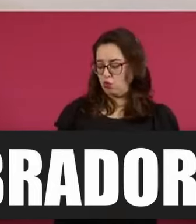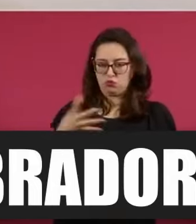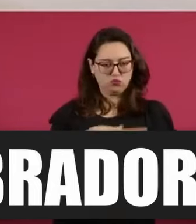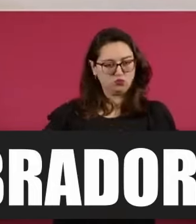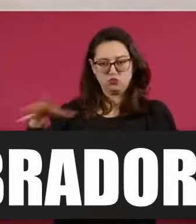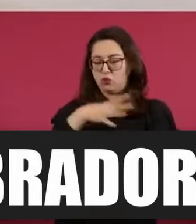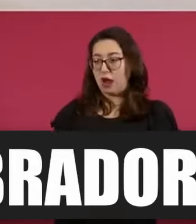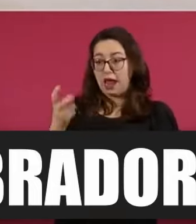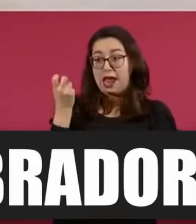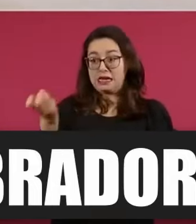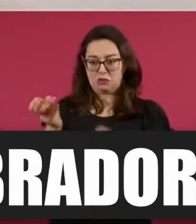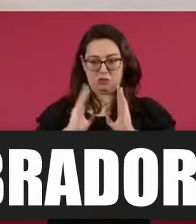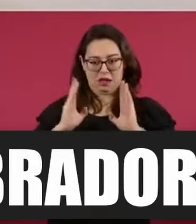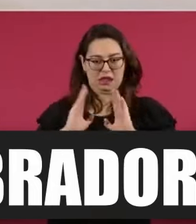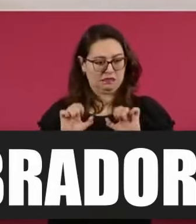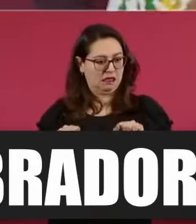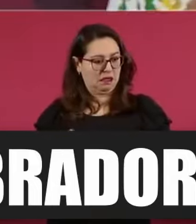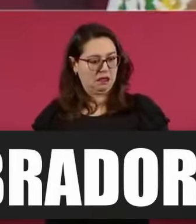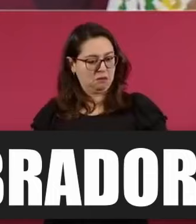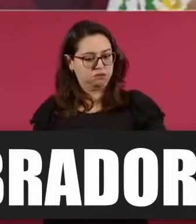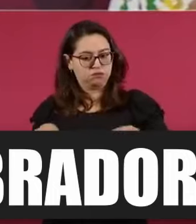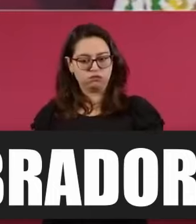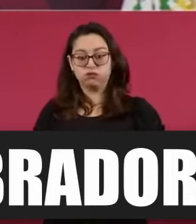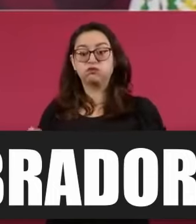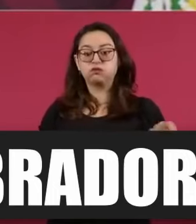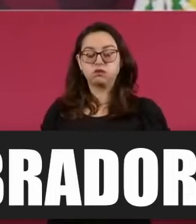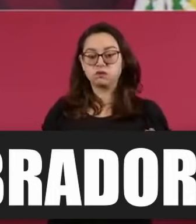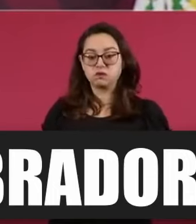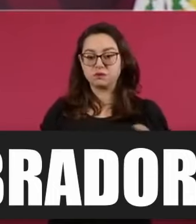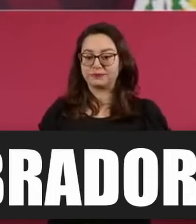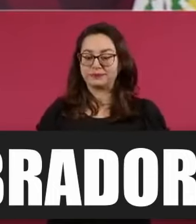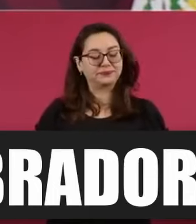de la Defensa. Estamos obligados